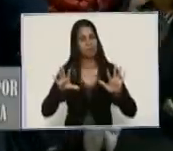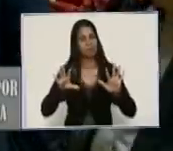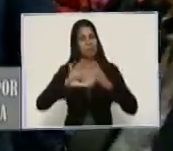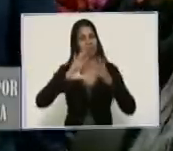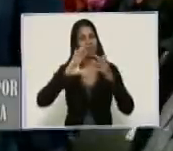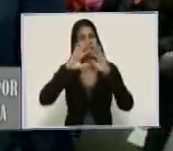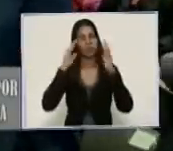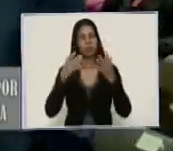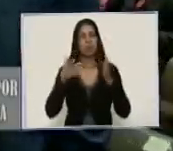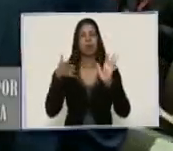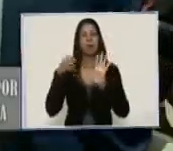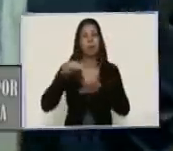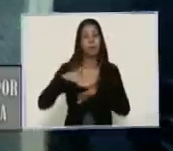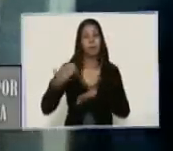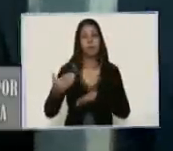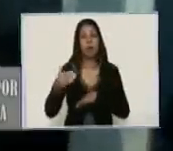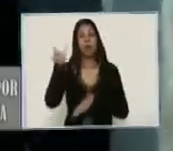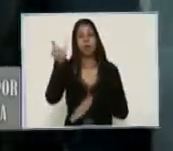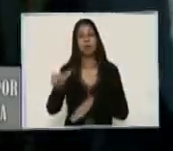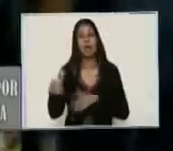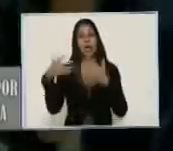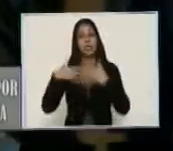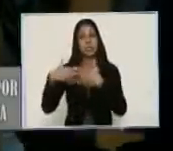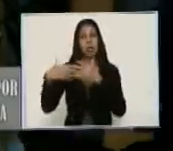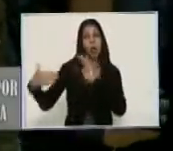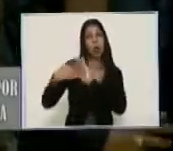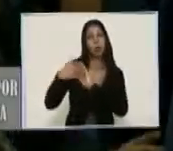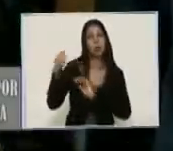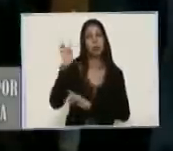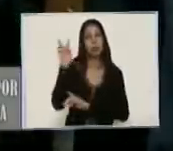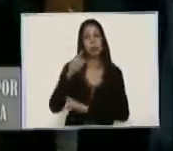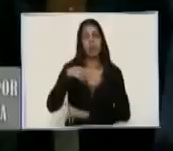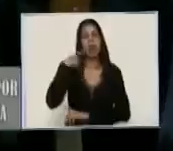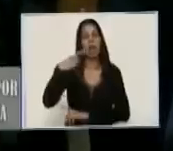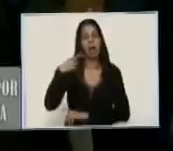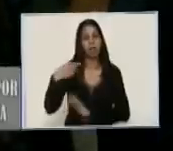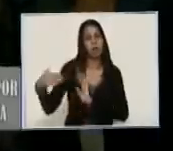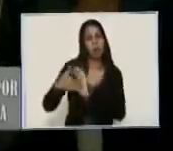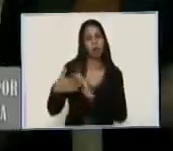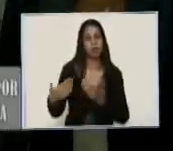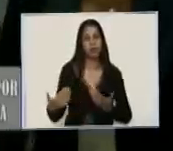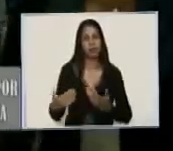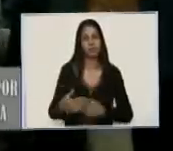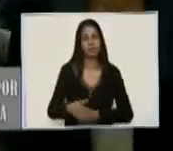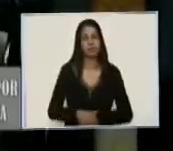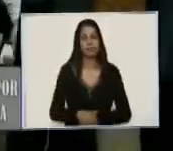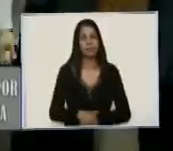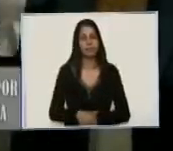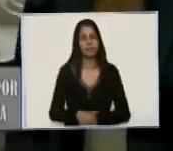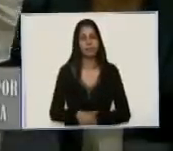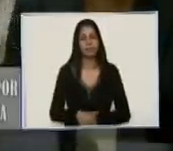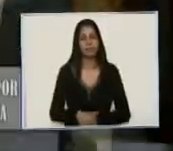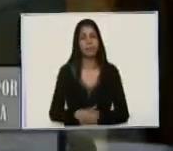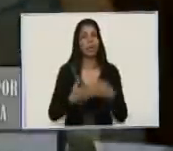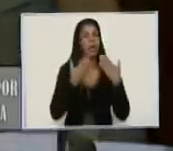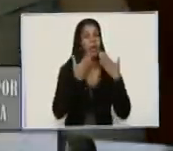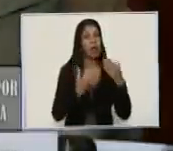ante los ataques injerencistas en contra de nuestro país. Gracias, compañero Mario